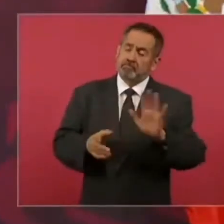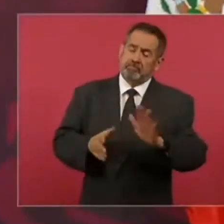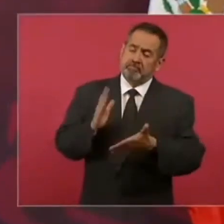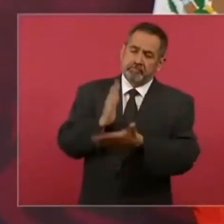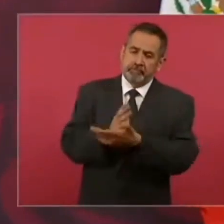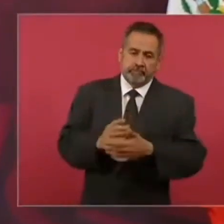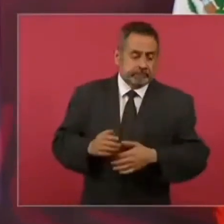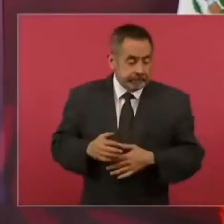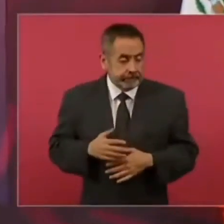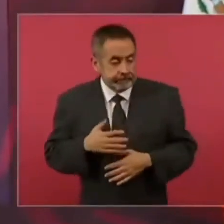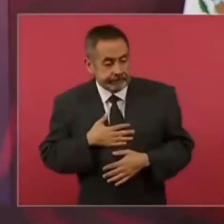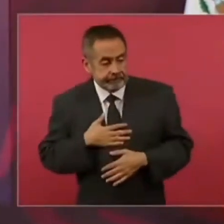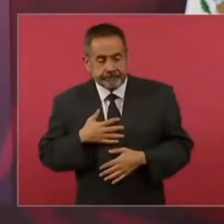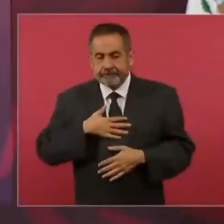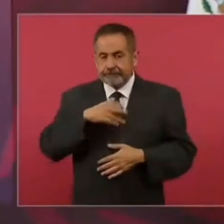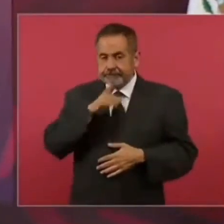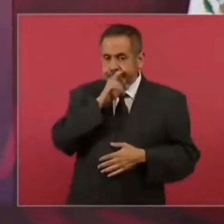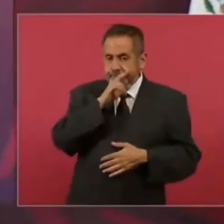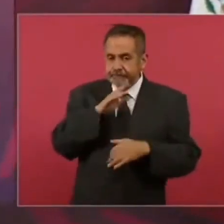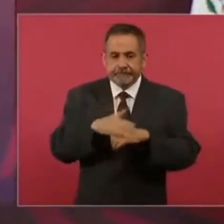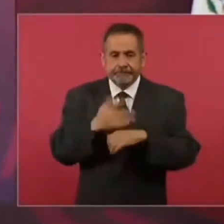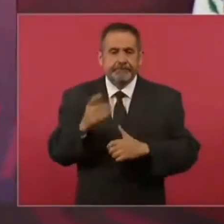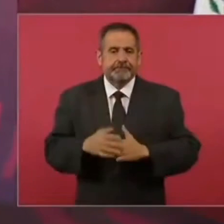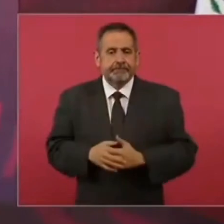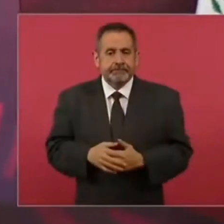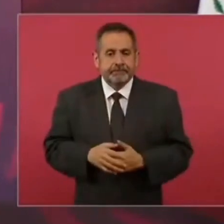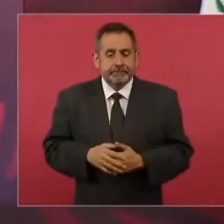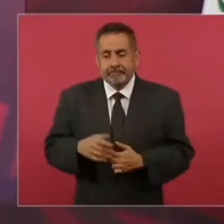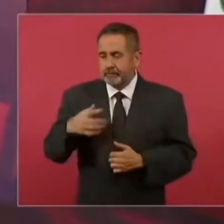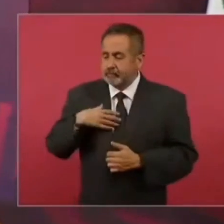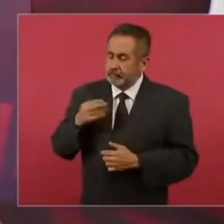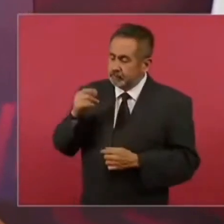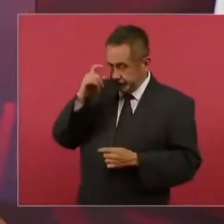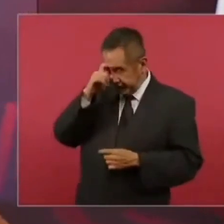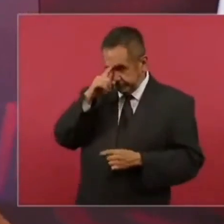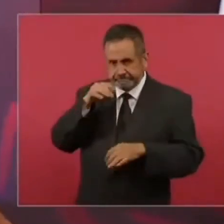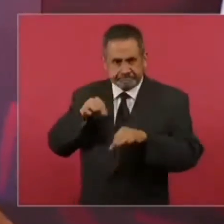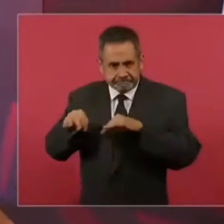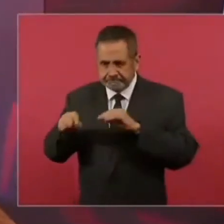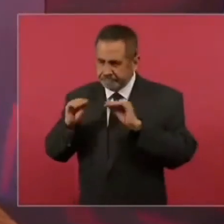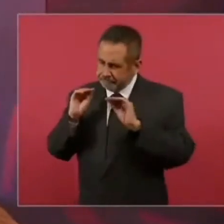y a mí me preocupa. ¿Por qué? Bueno, porque nos ha costado mucho